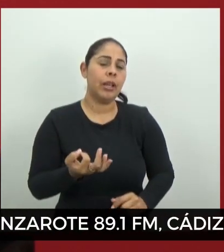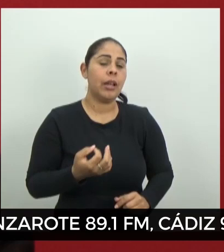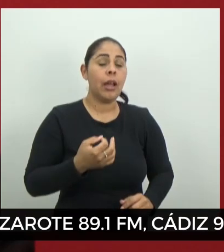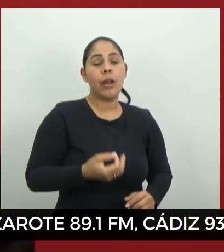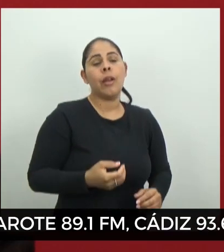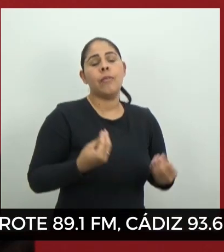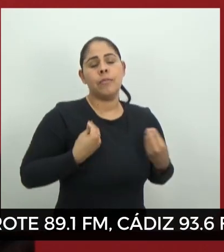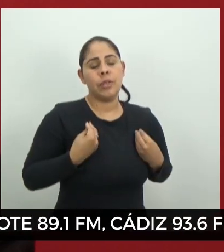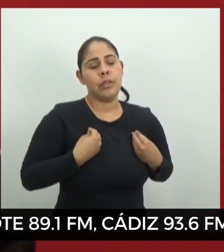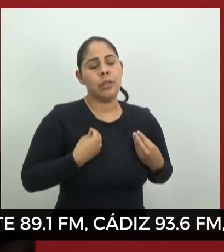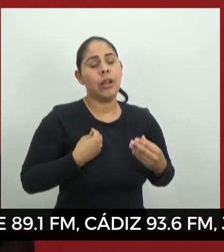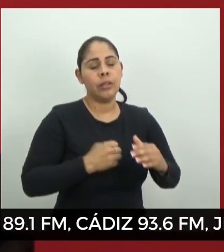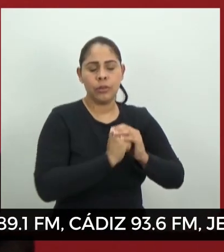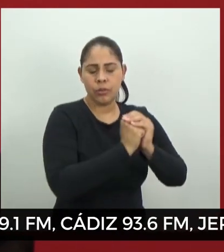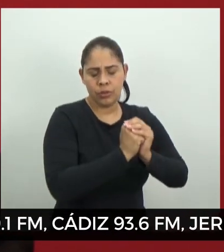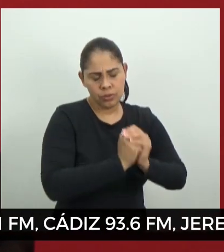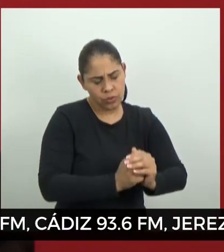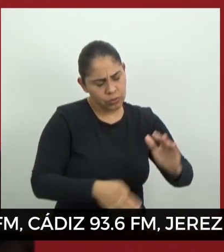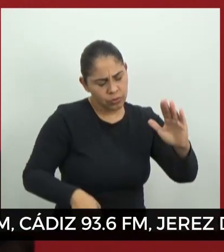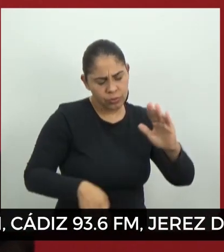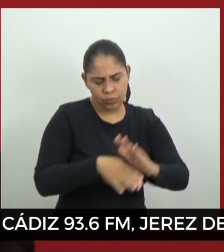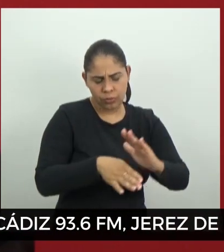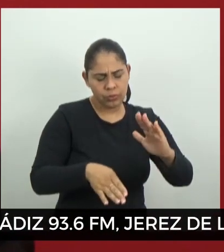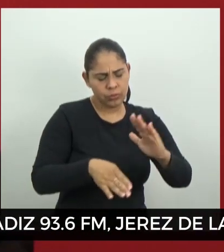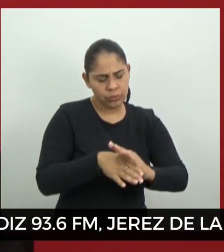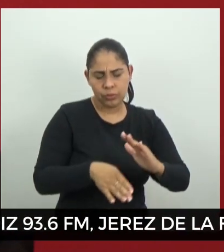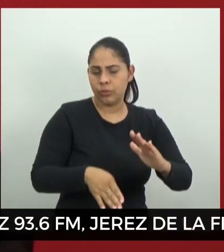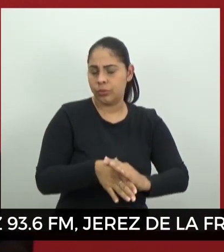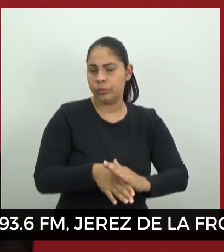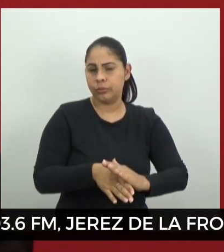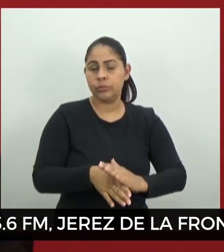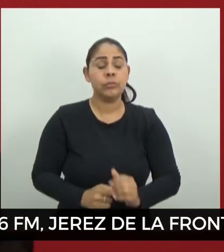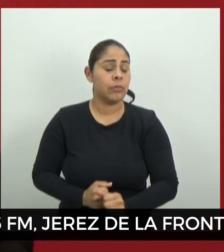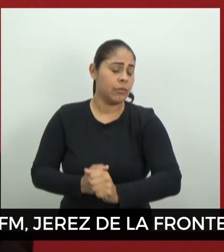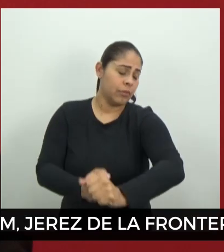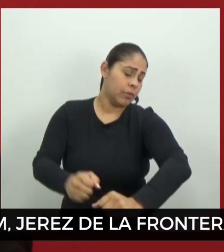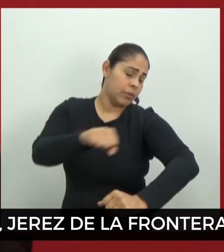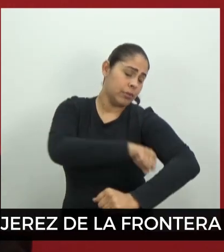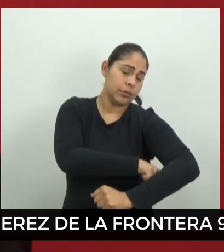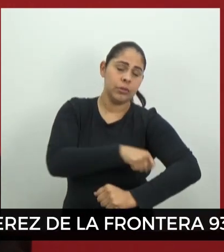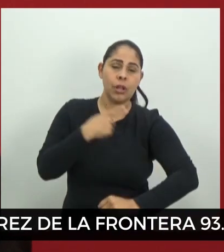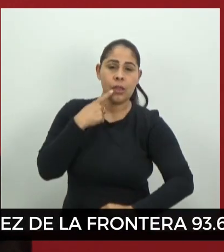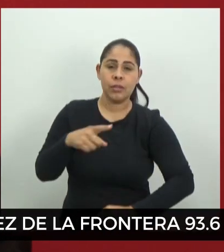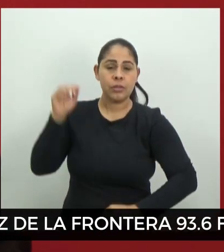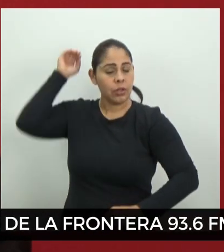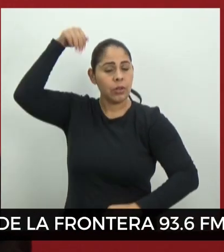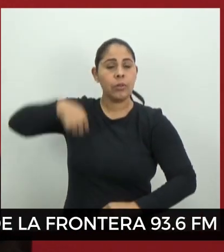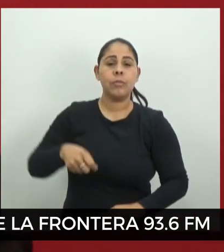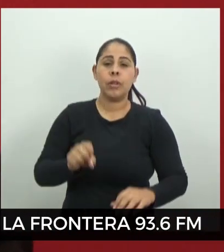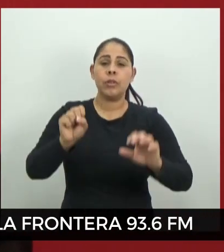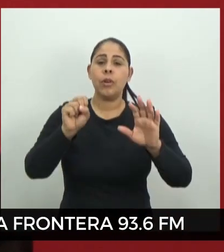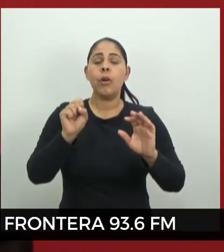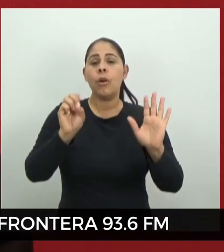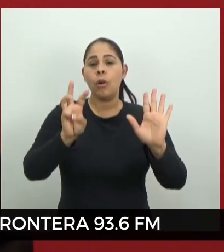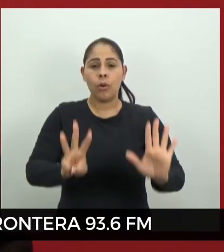nosotros. El apóstol Pablo tuvo razón cuando dice en Romanos 8, versículo 26,